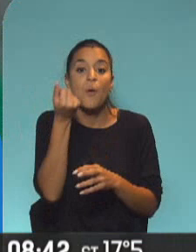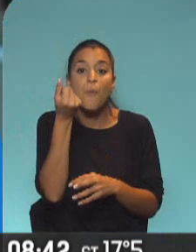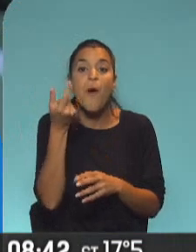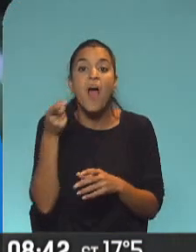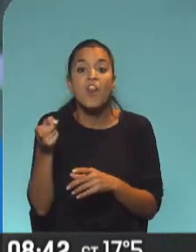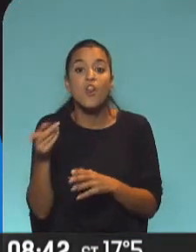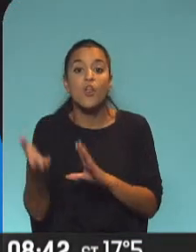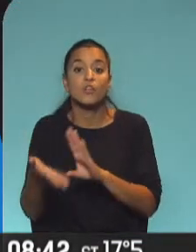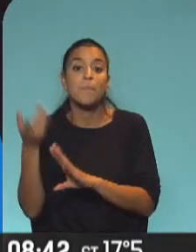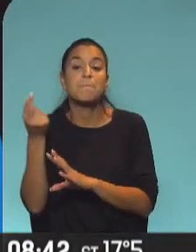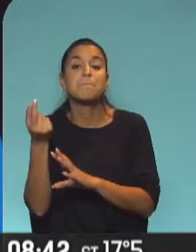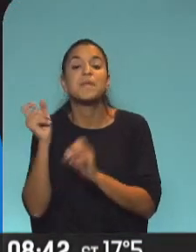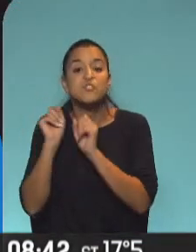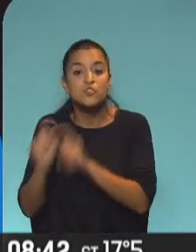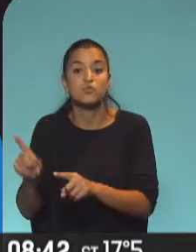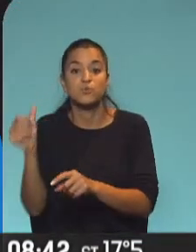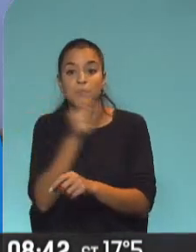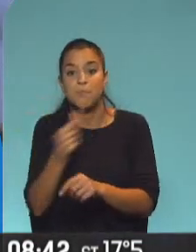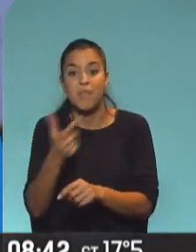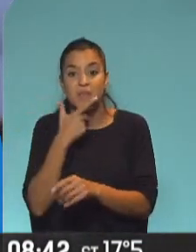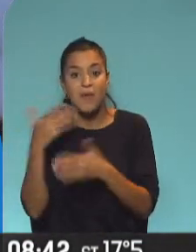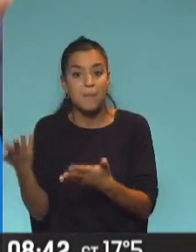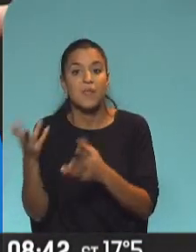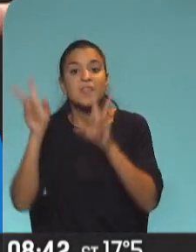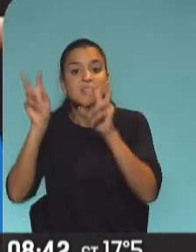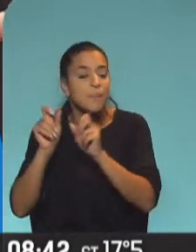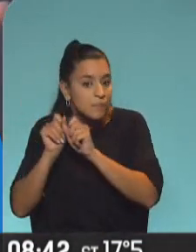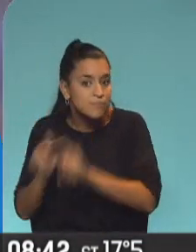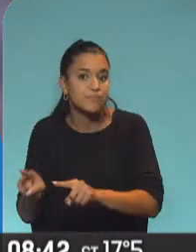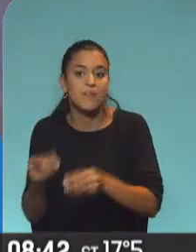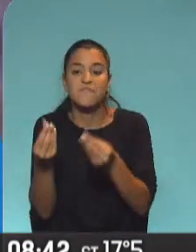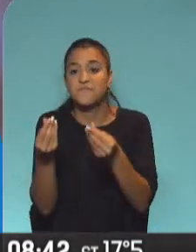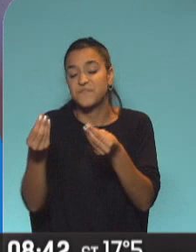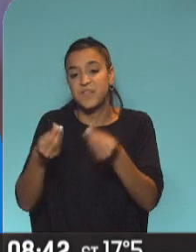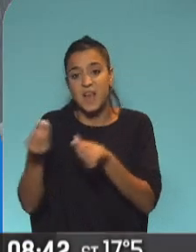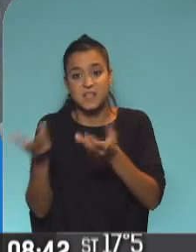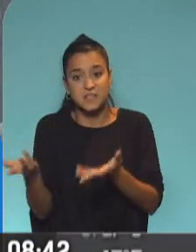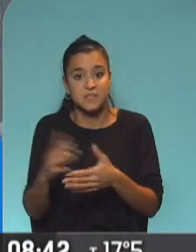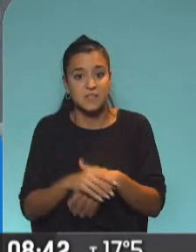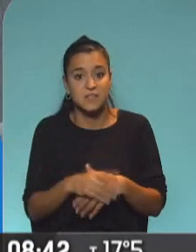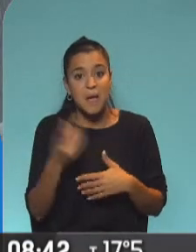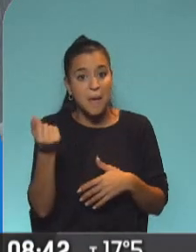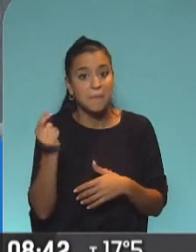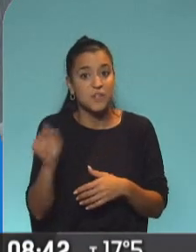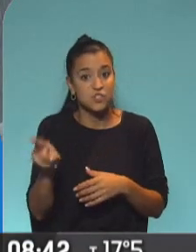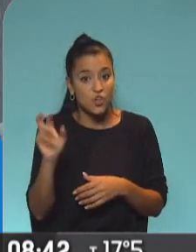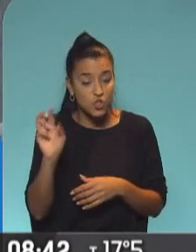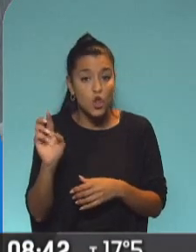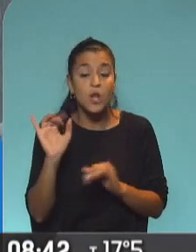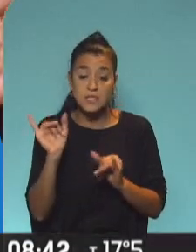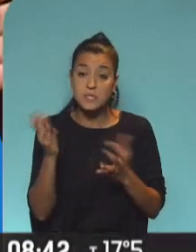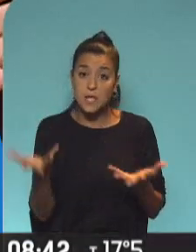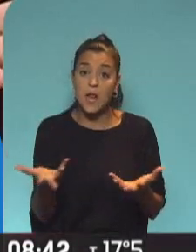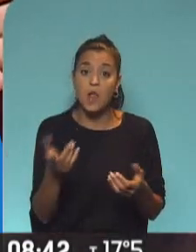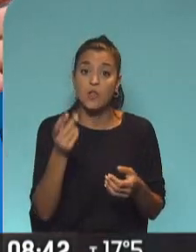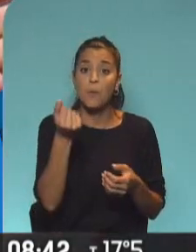está dado por el precio de sus medicamentos. O sea, una cuestión es exclusivamente financiera. ¿Es un pero en commodity? salud, ¿Son precios en dólares? ¿Cómo? Sí, claro, son